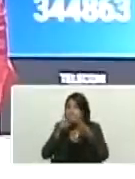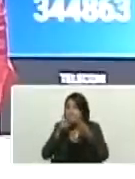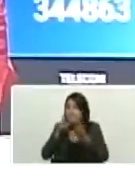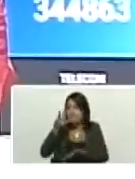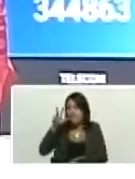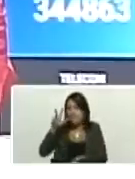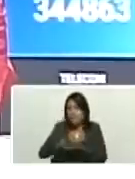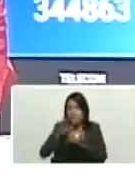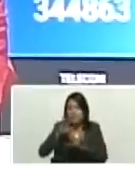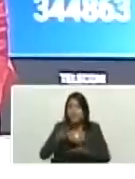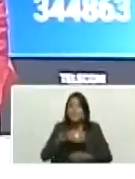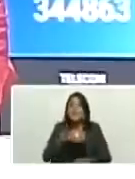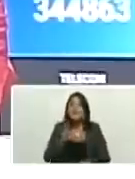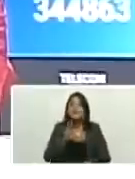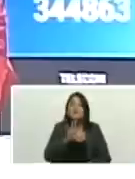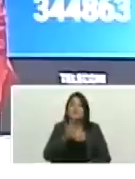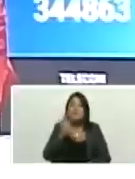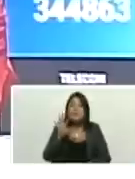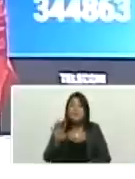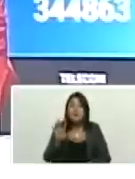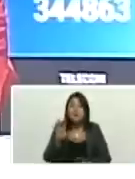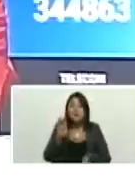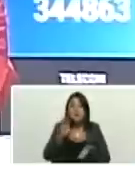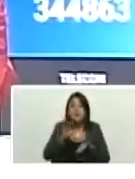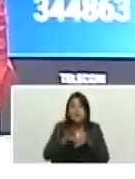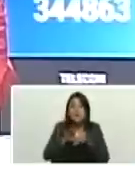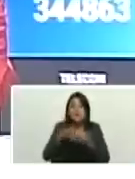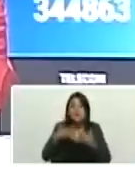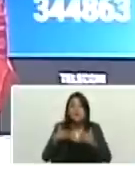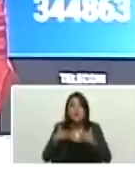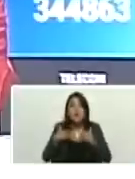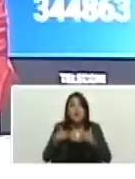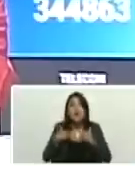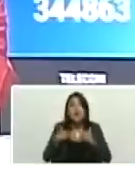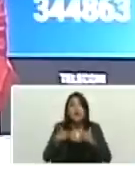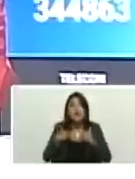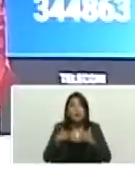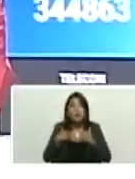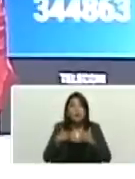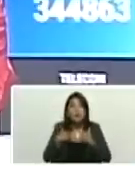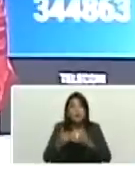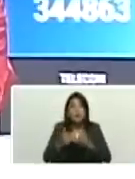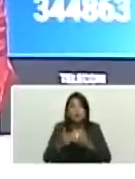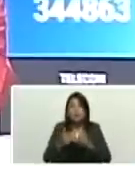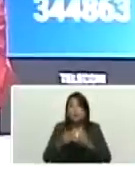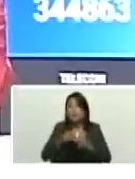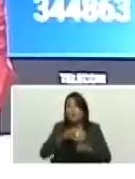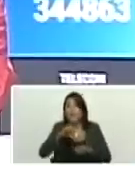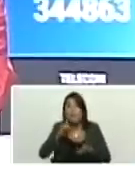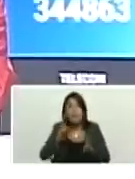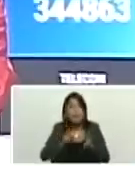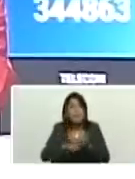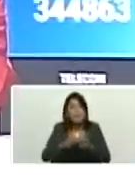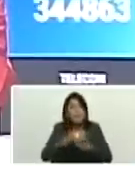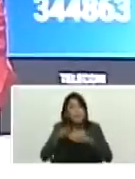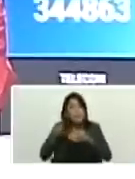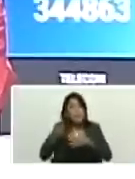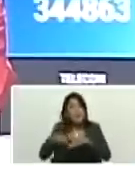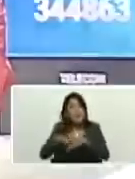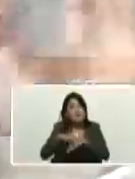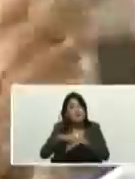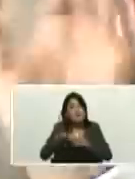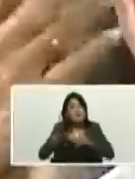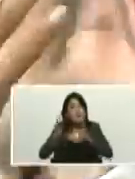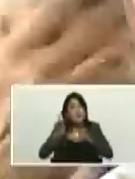5 centros de salud totalmente equipados para el IPASME, para las maestras y